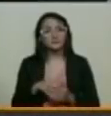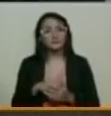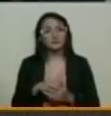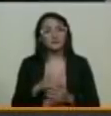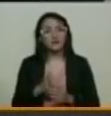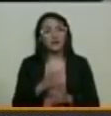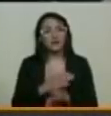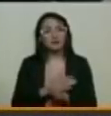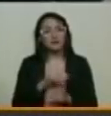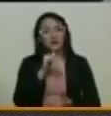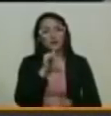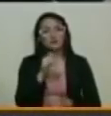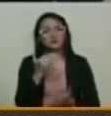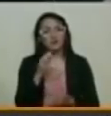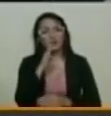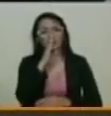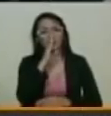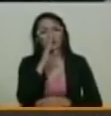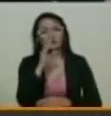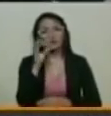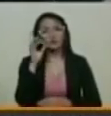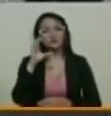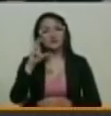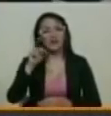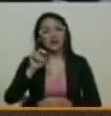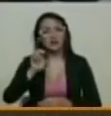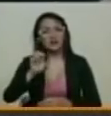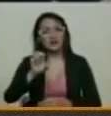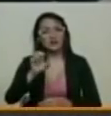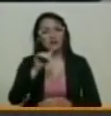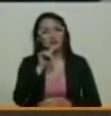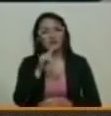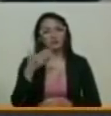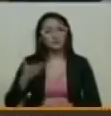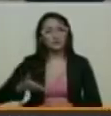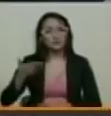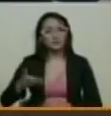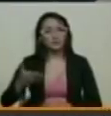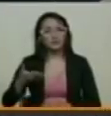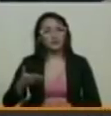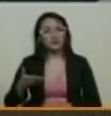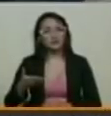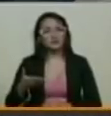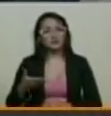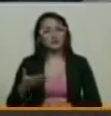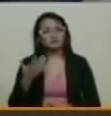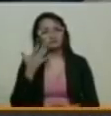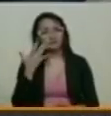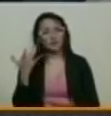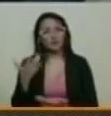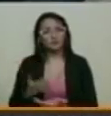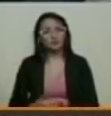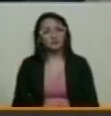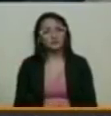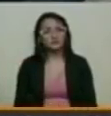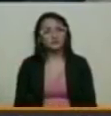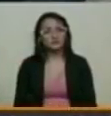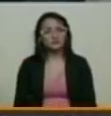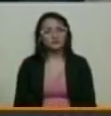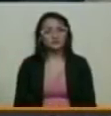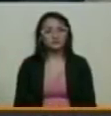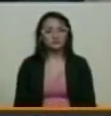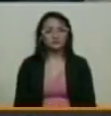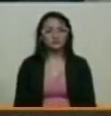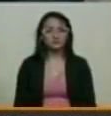antes de esta noticia, vámonos en vivo directo al Consejo Nacional Electoral. Importante información prevista. Vamos a verlo de inmediato.